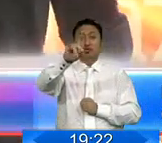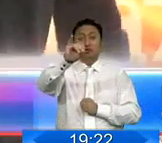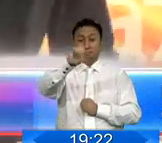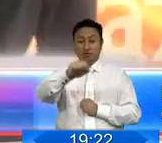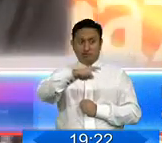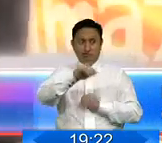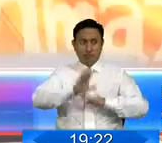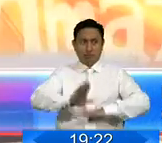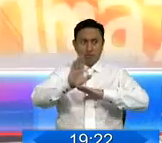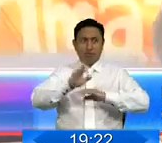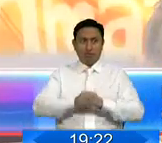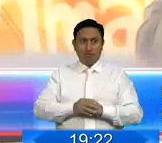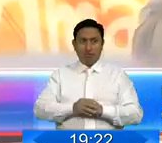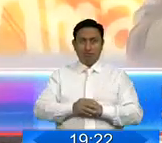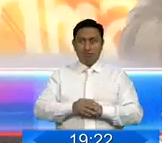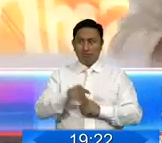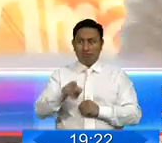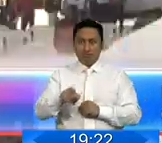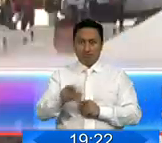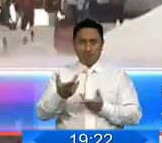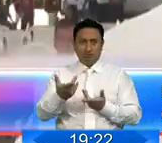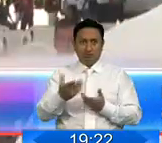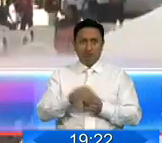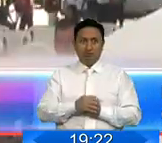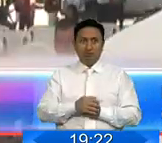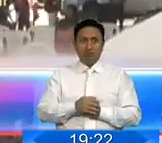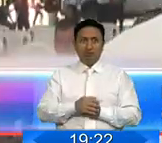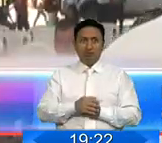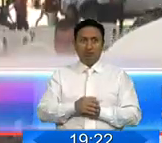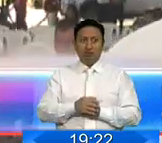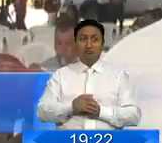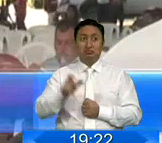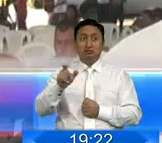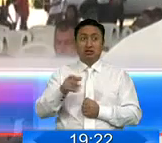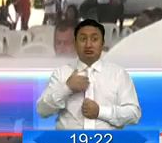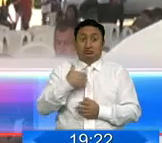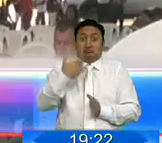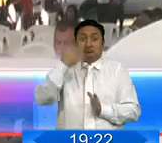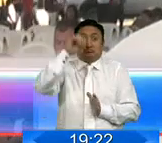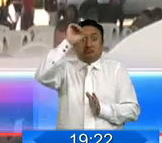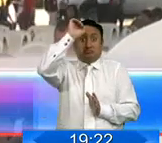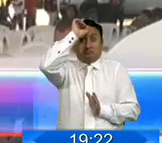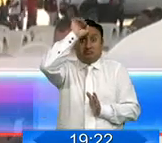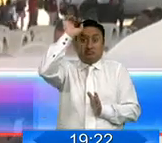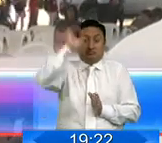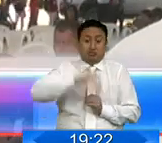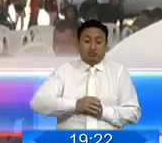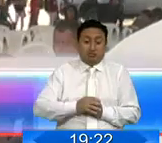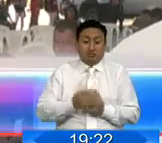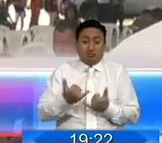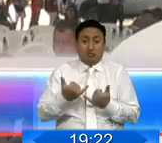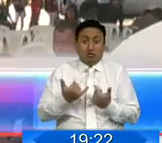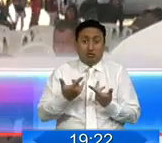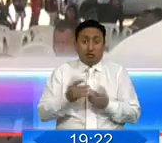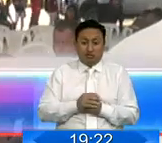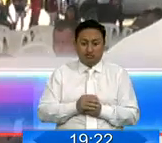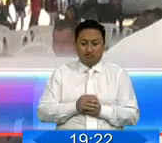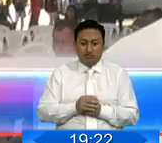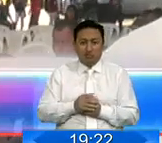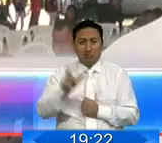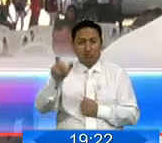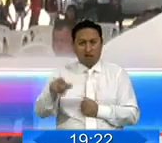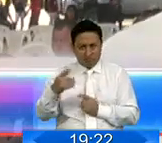cambio sería la razón de la denuncia en su contra. Desconozco de lo que está diciendo y hoy hemos acordado conversar con la